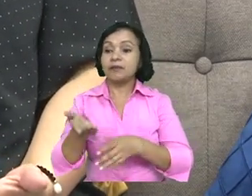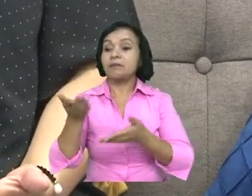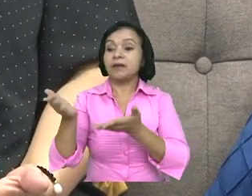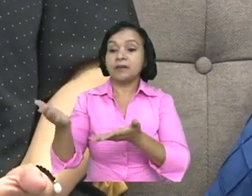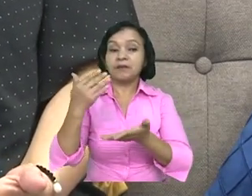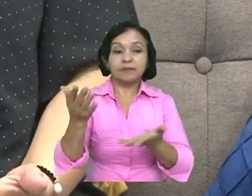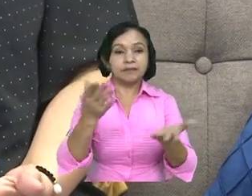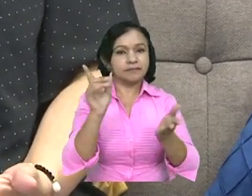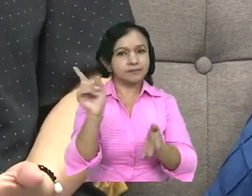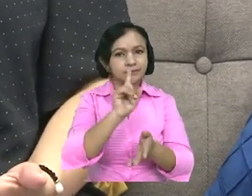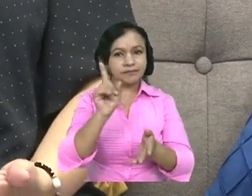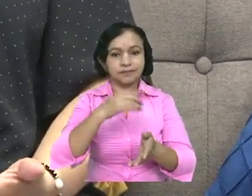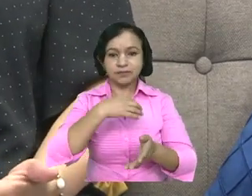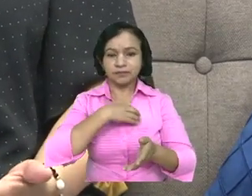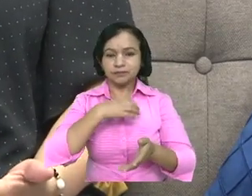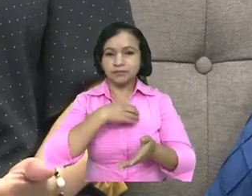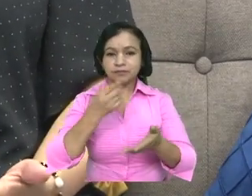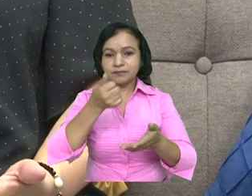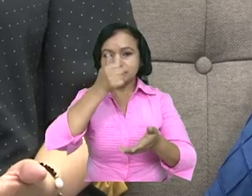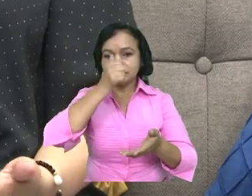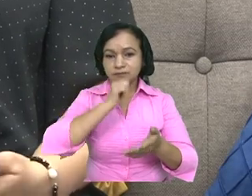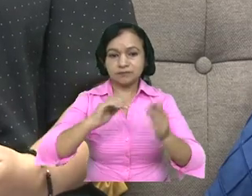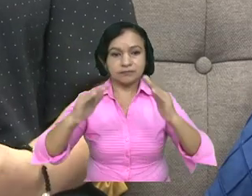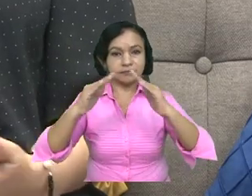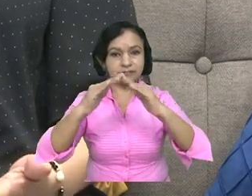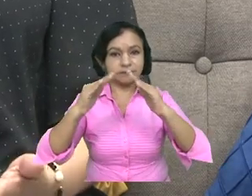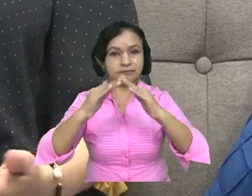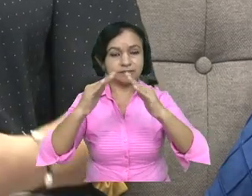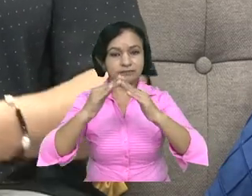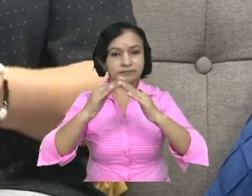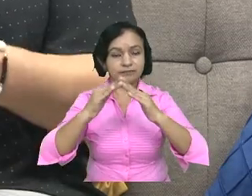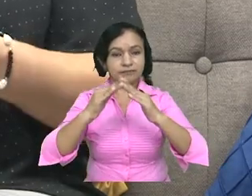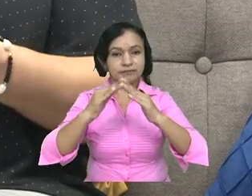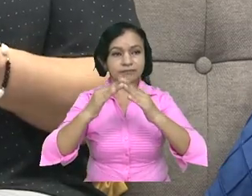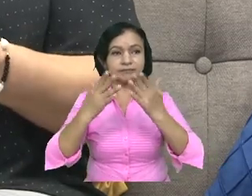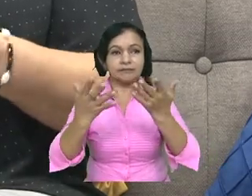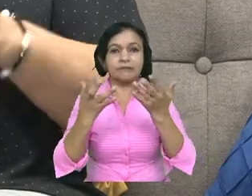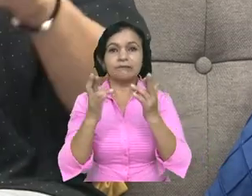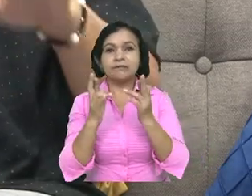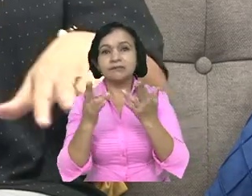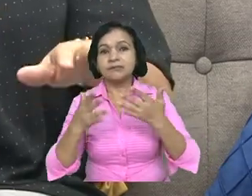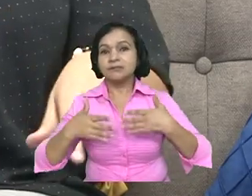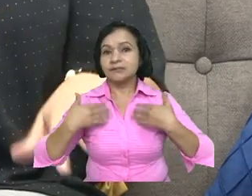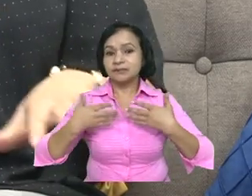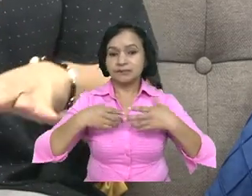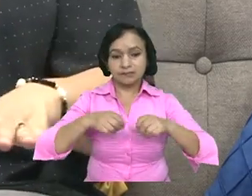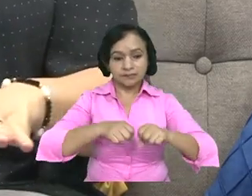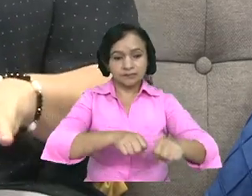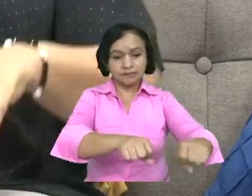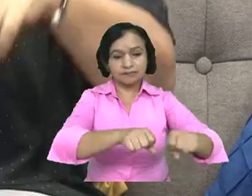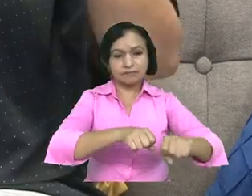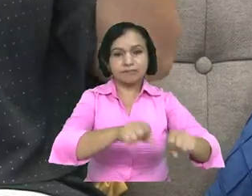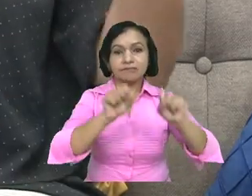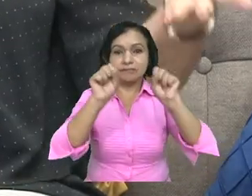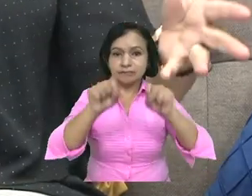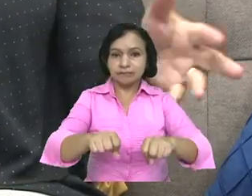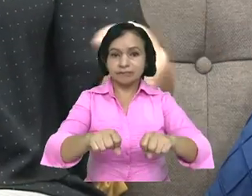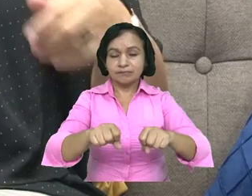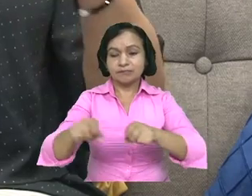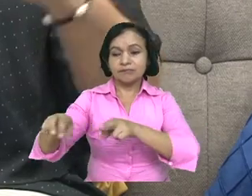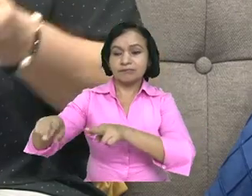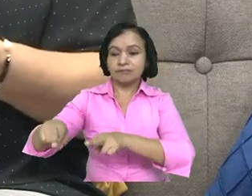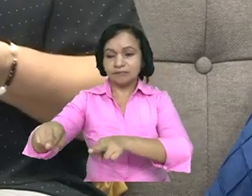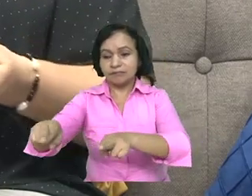incentivando para que, porque ya solo el hecho de tener el, claro, agua en tu casa, que ha sido un sueño poder lavar en su lavandero y no ir